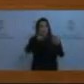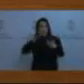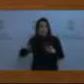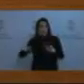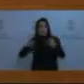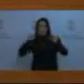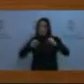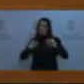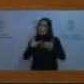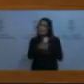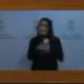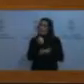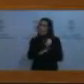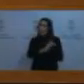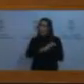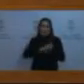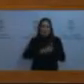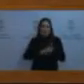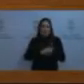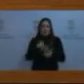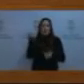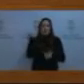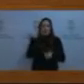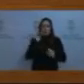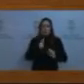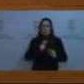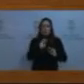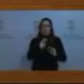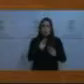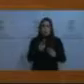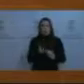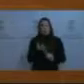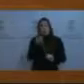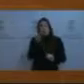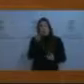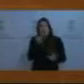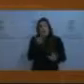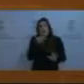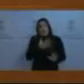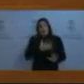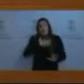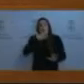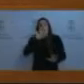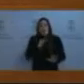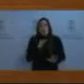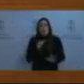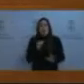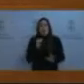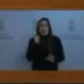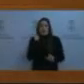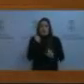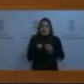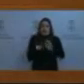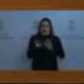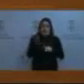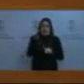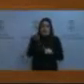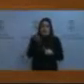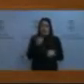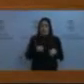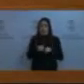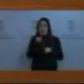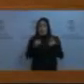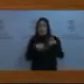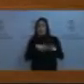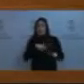mayores tengan garantizada por ley su pensión y, en lo que se puede, ese incremento retributivo de la misma, como también el de los